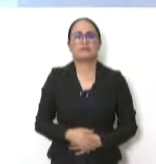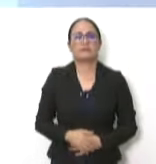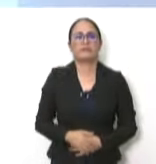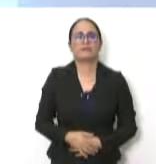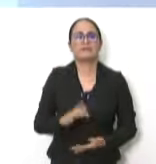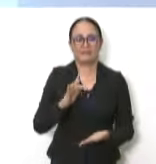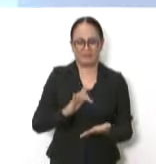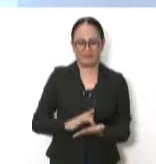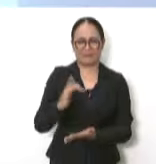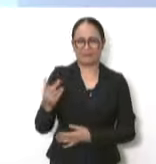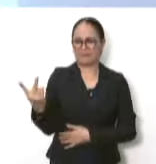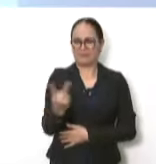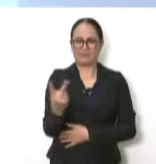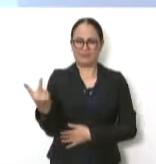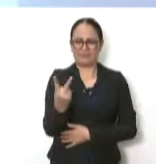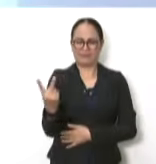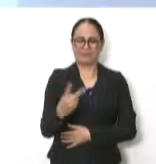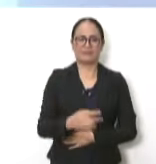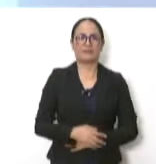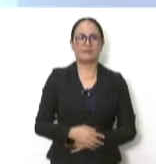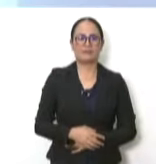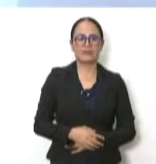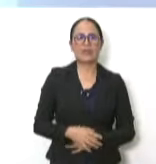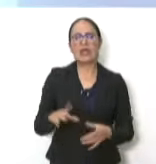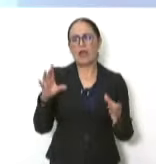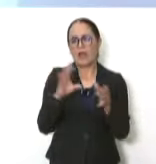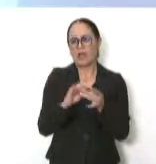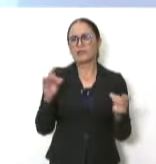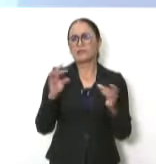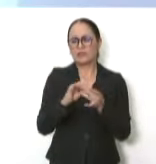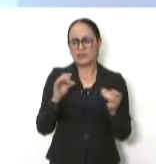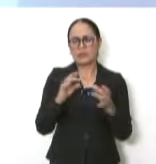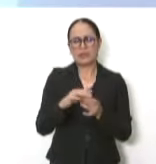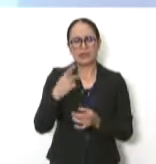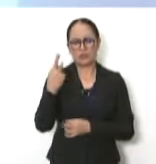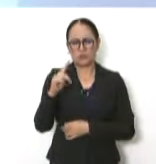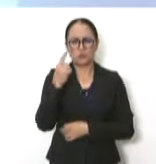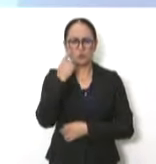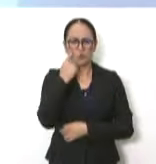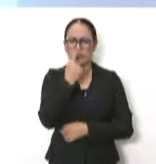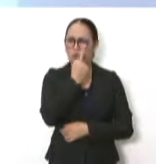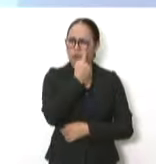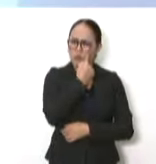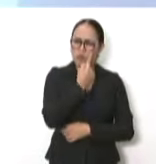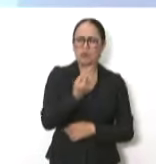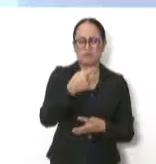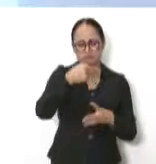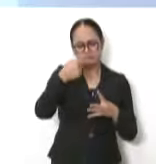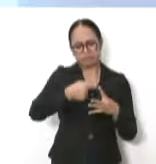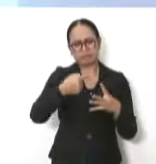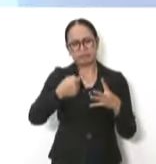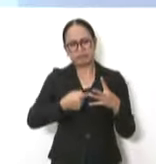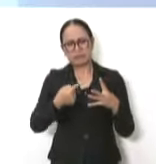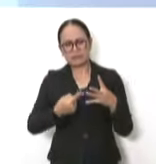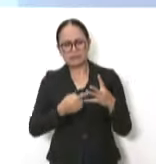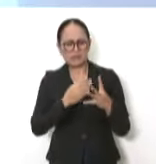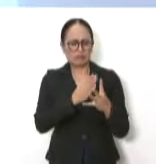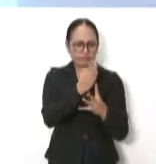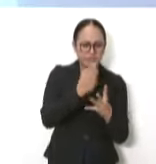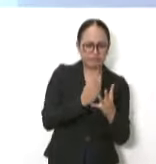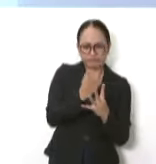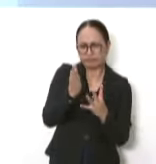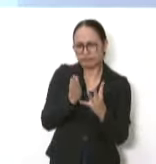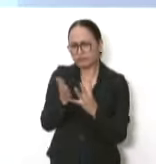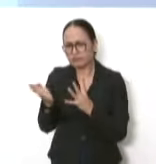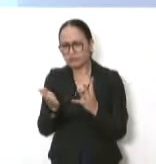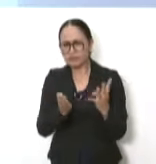Gracias a ambos porque han perfilado una visión complementaria de algunas de las aristas que presenta,